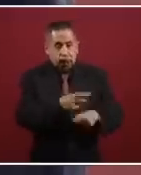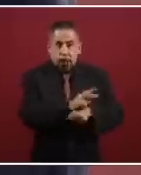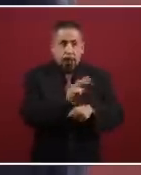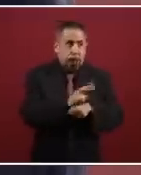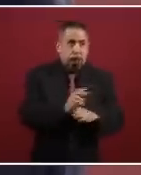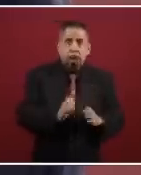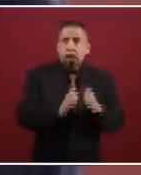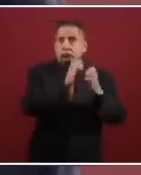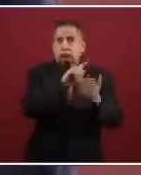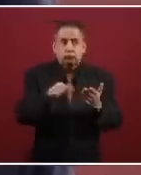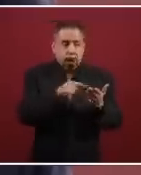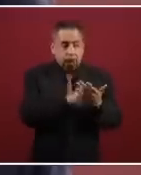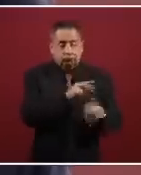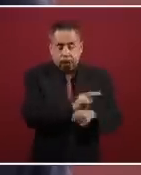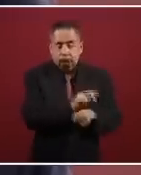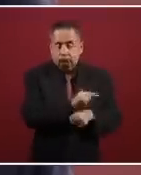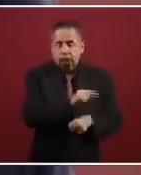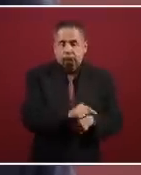para cuidar